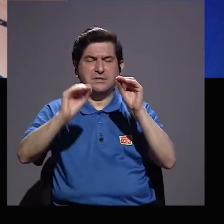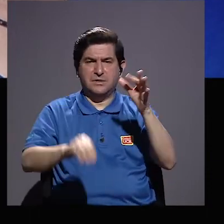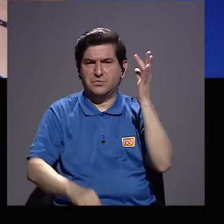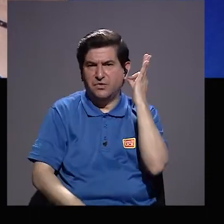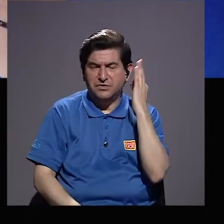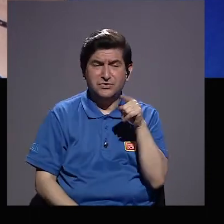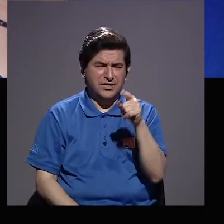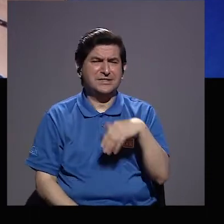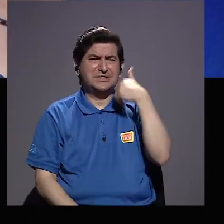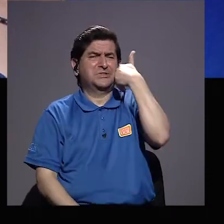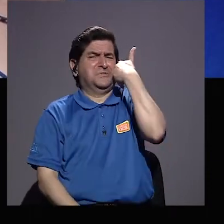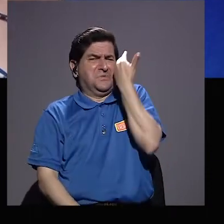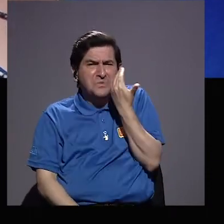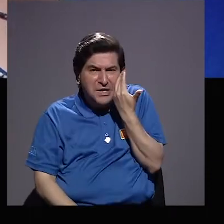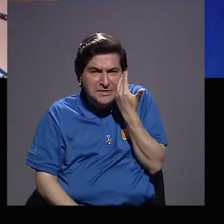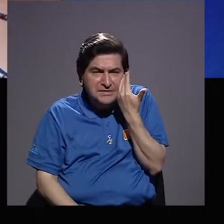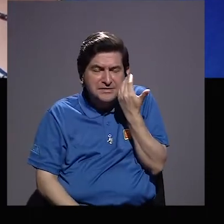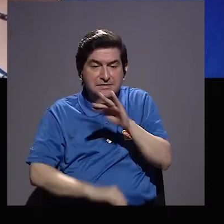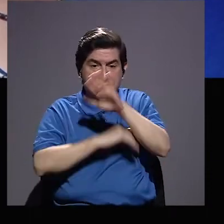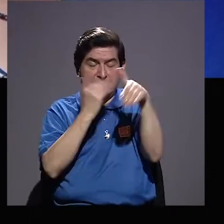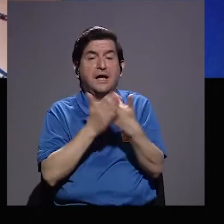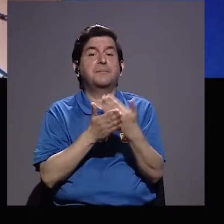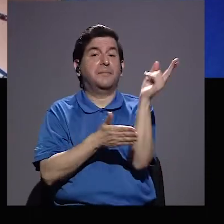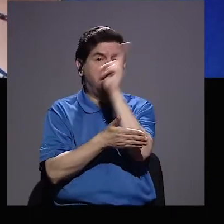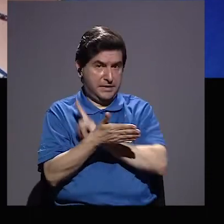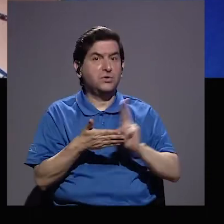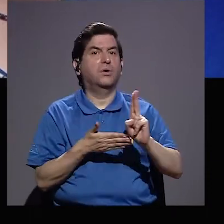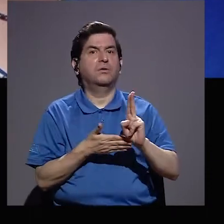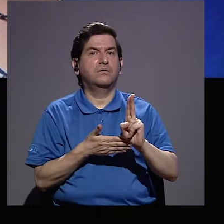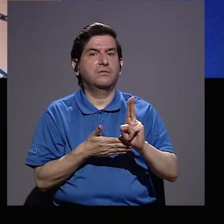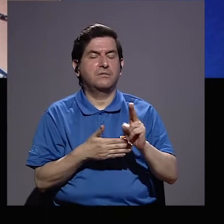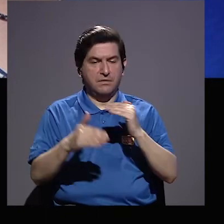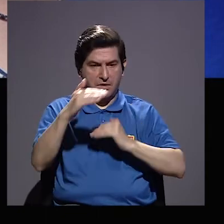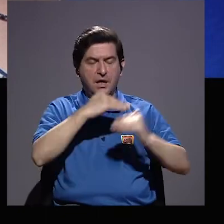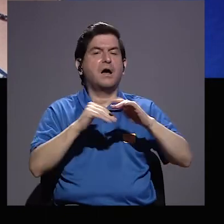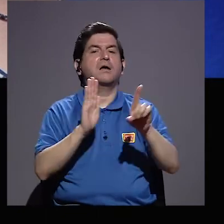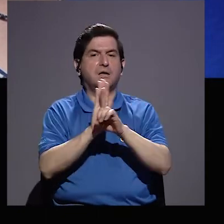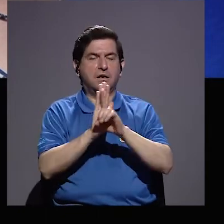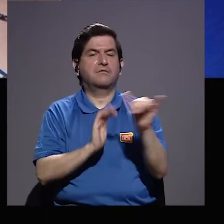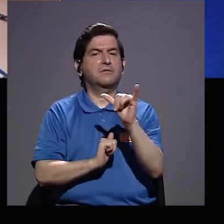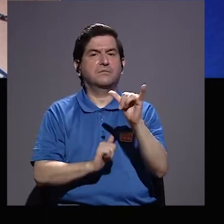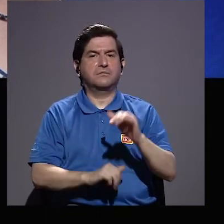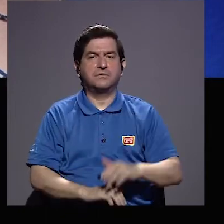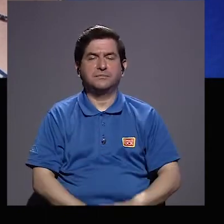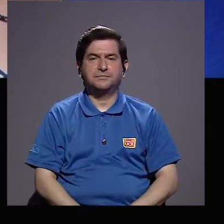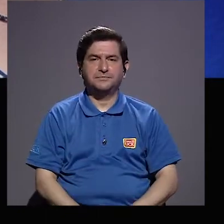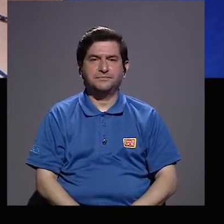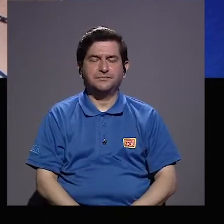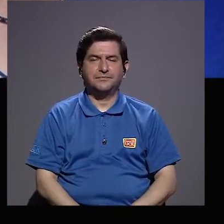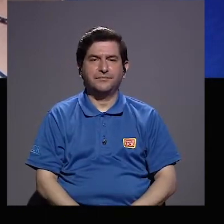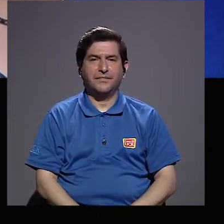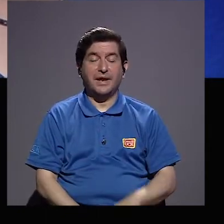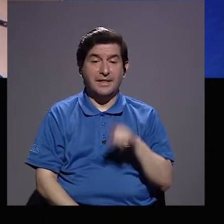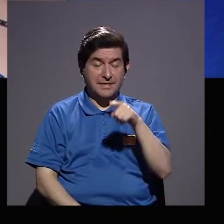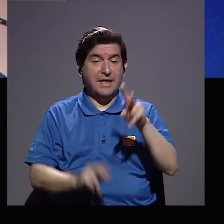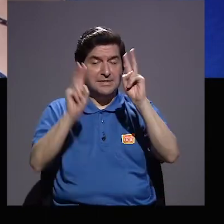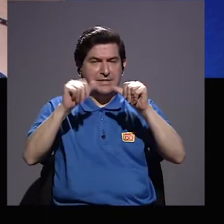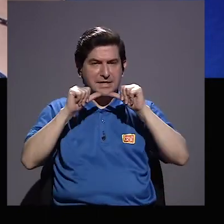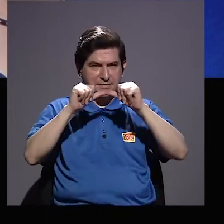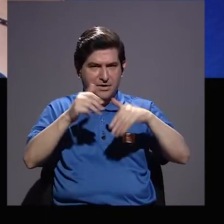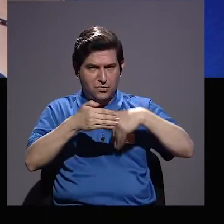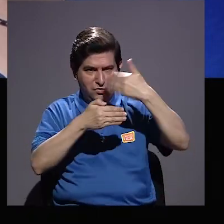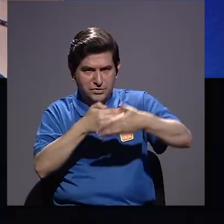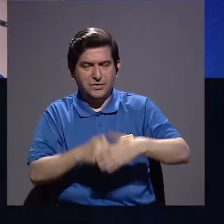una vergüenza. Es una vergüenza en toda la academia y en la Facultad de Derecho. Vamos a volver sobre